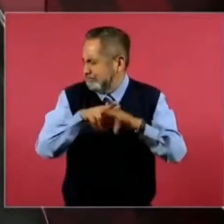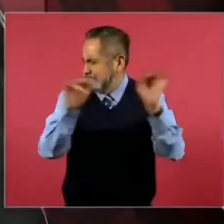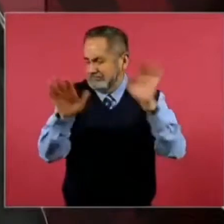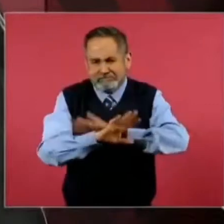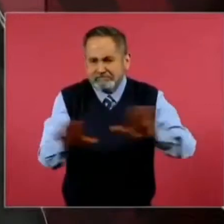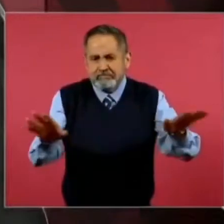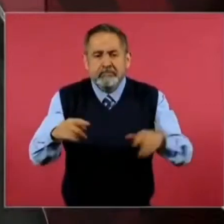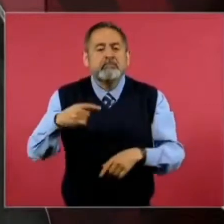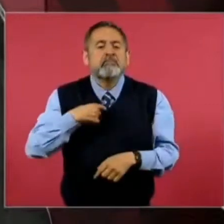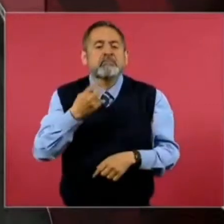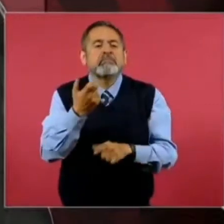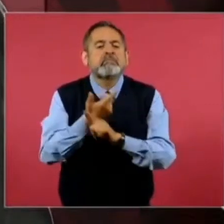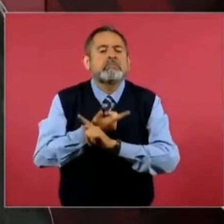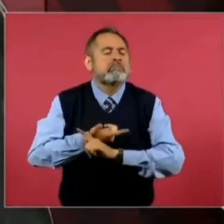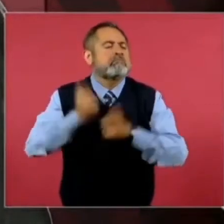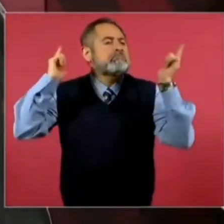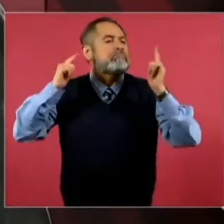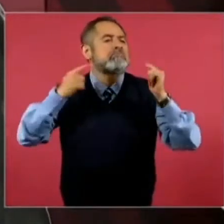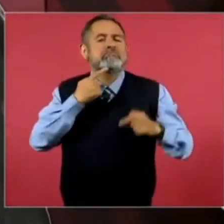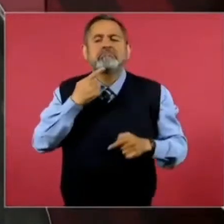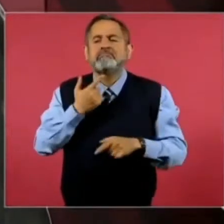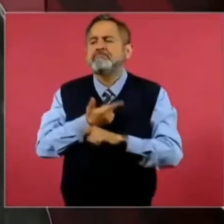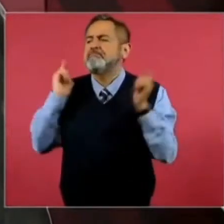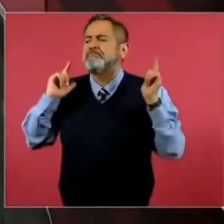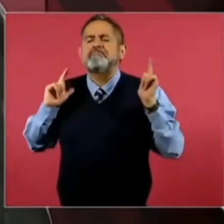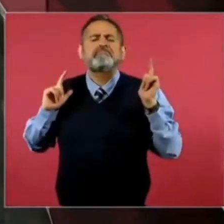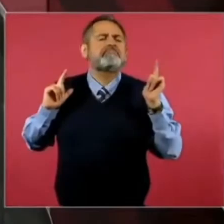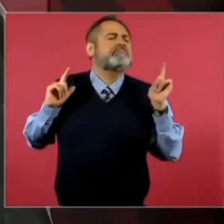Por eso soy libre.